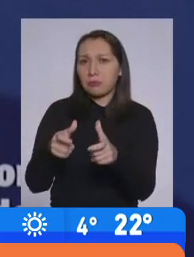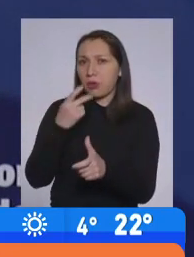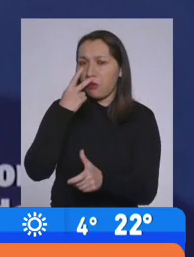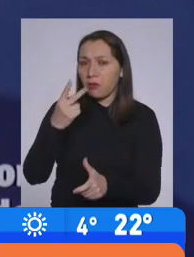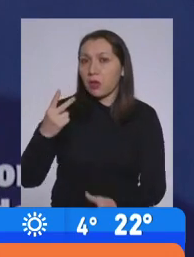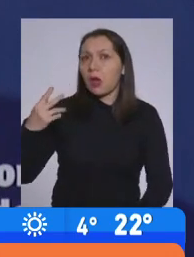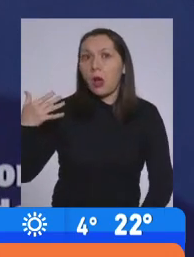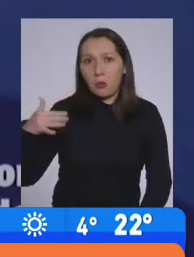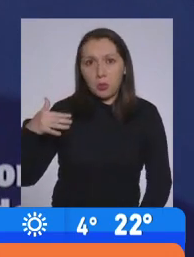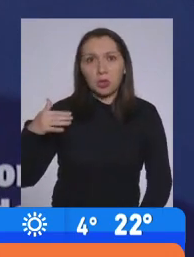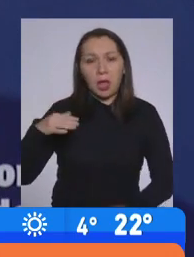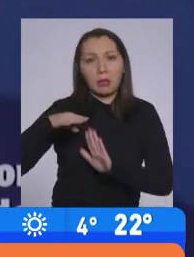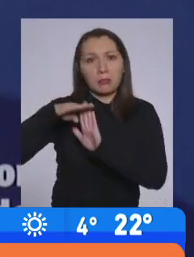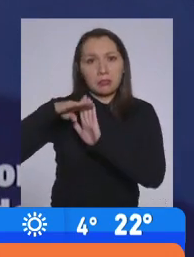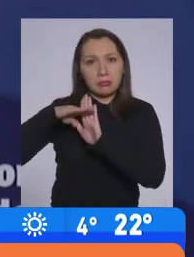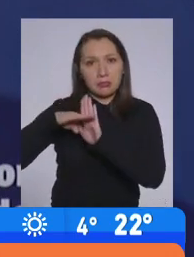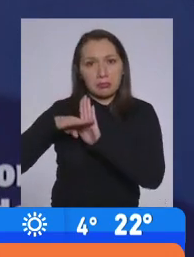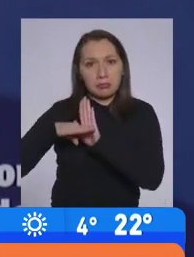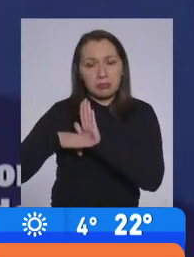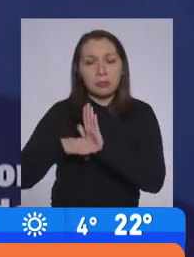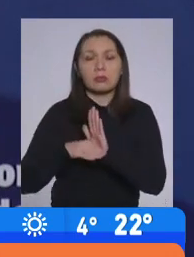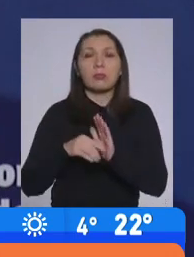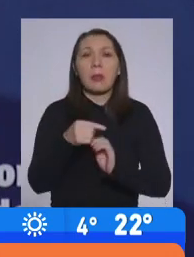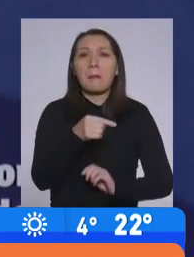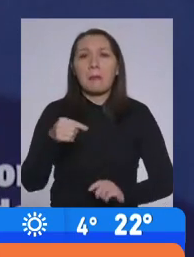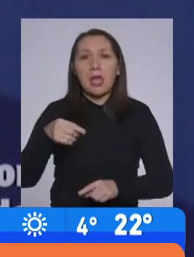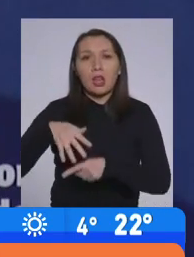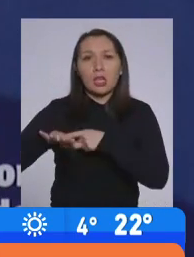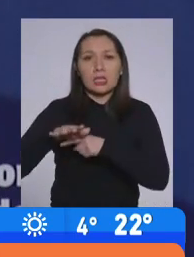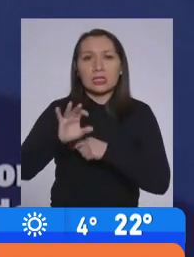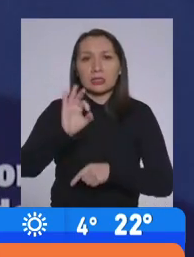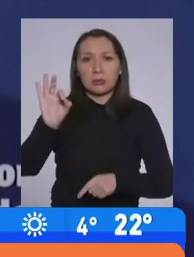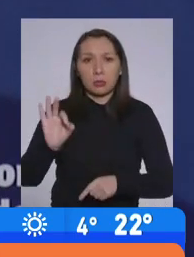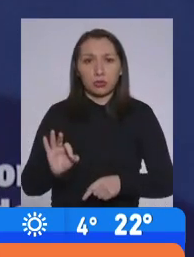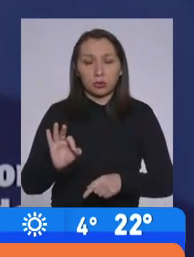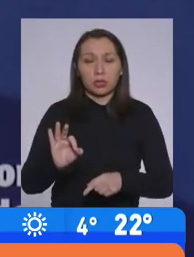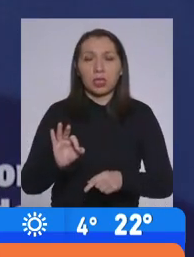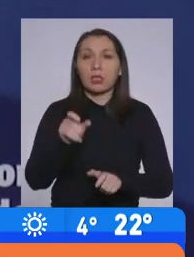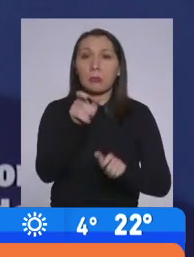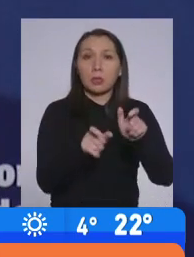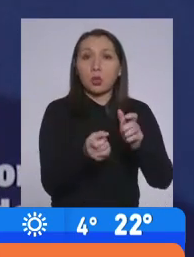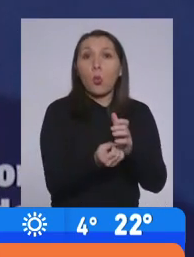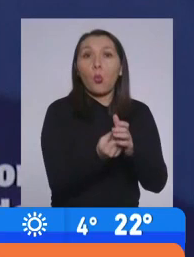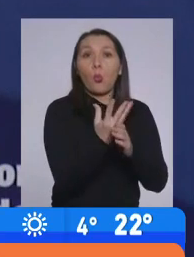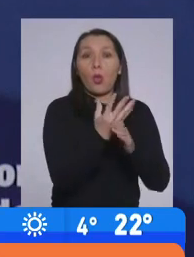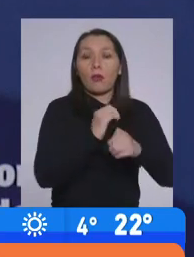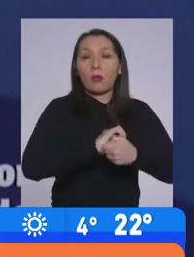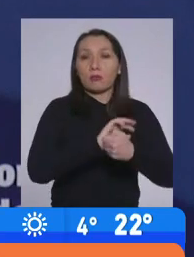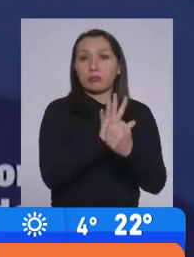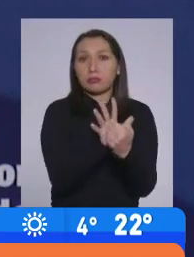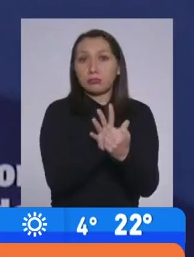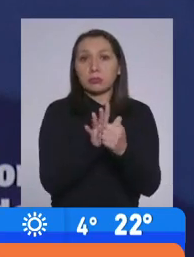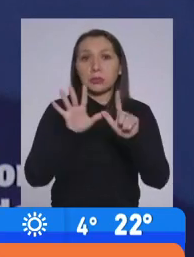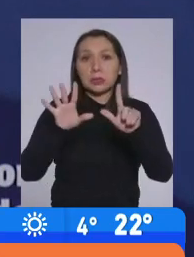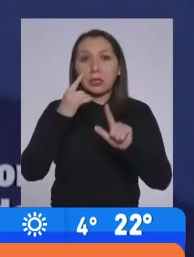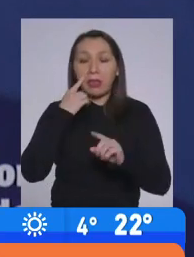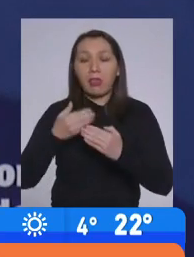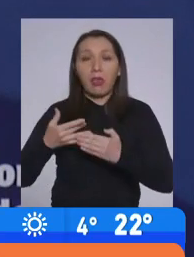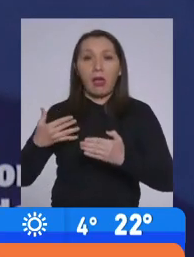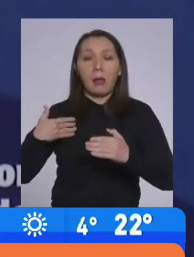importante hay una caída de menos 15% de los casos nuevos en los últimos 7 días